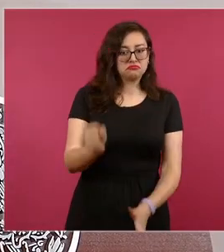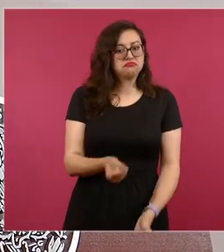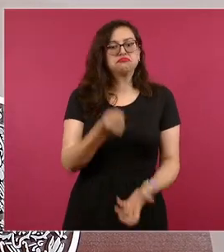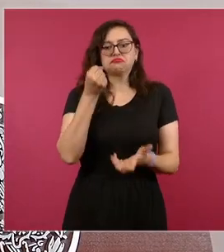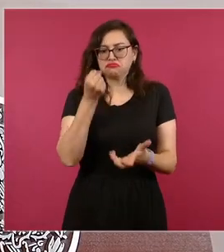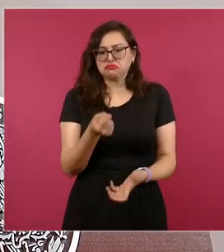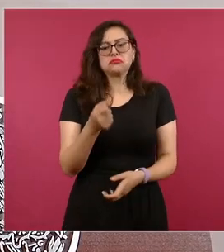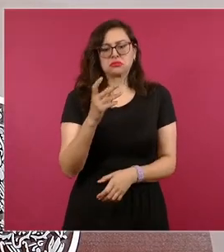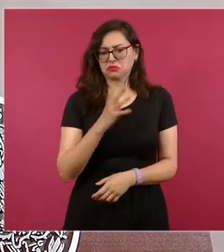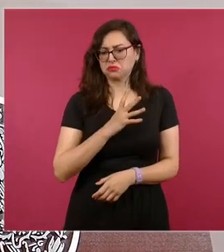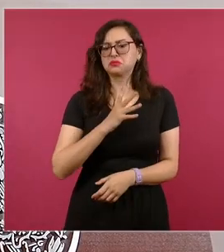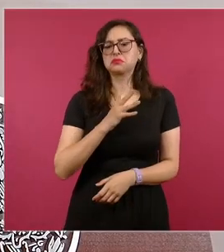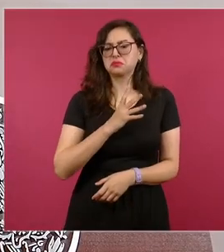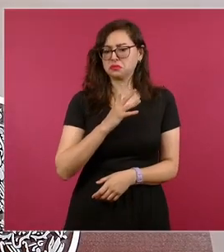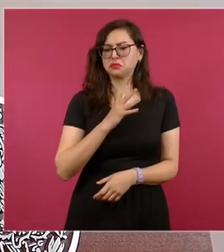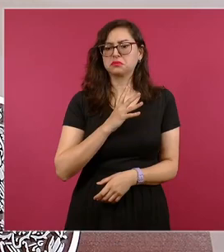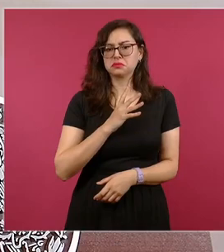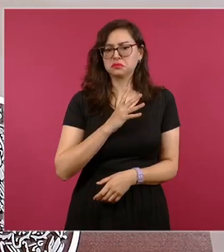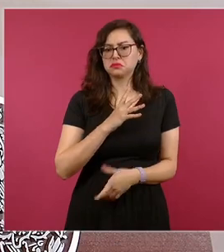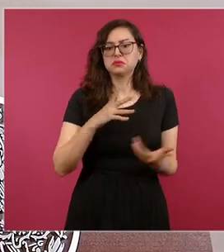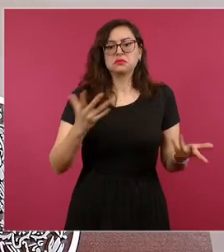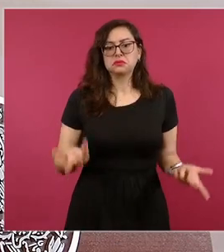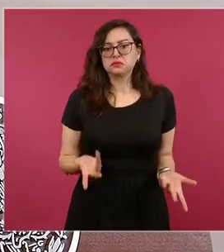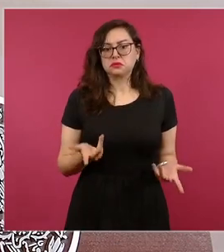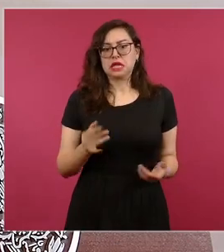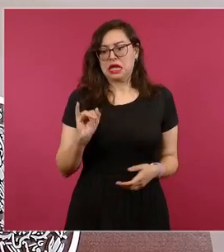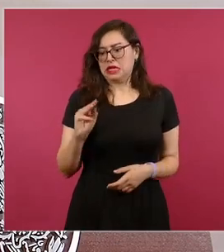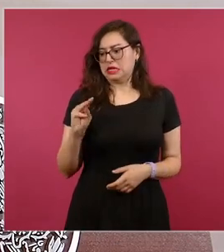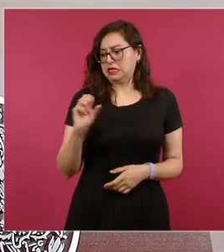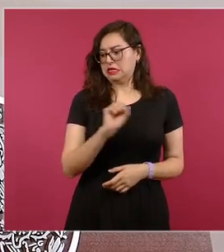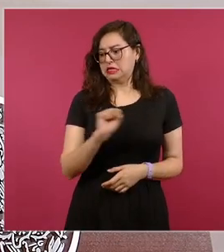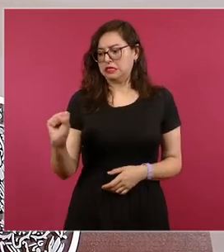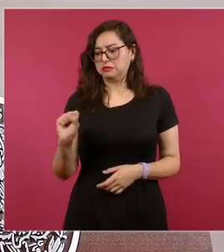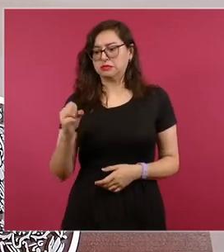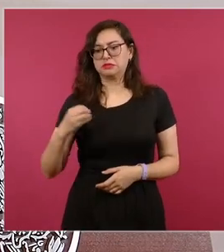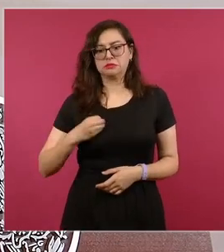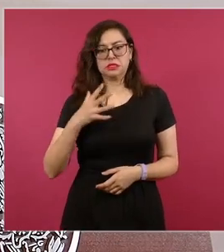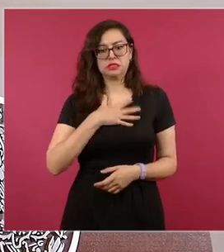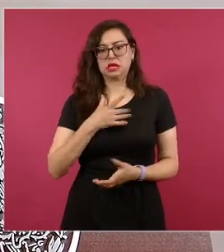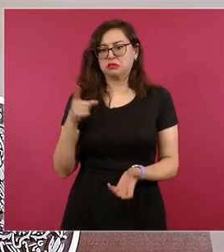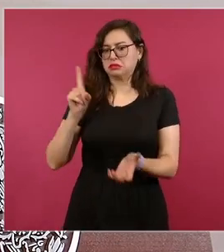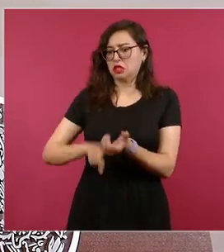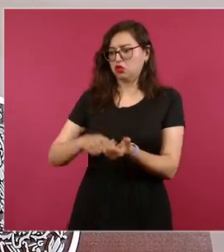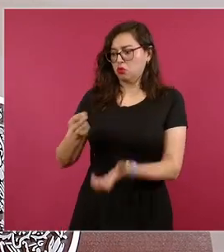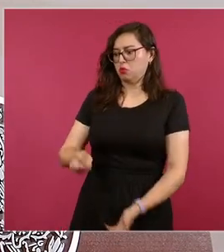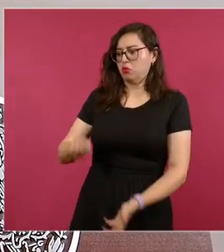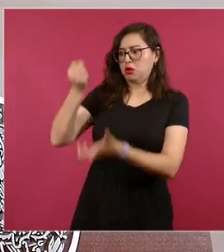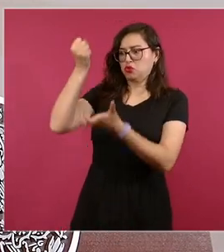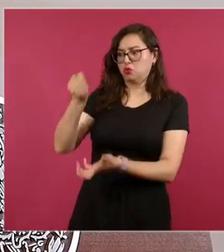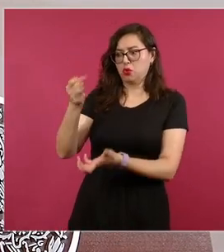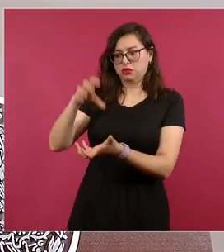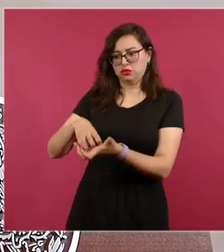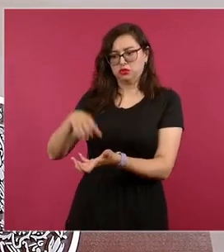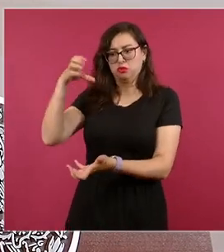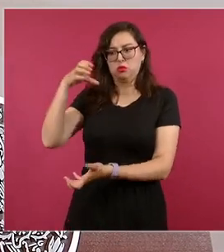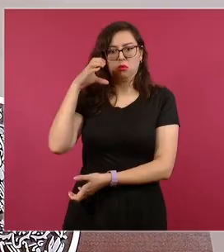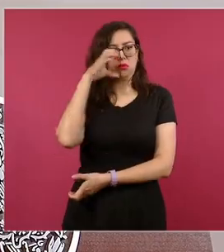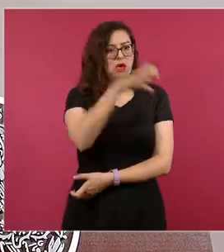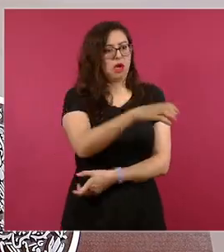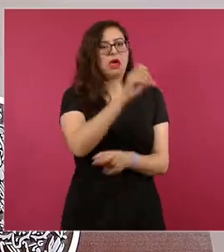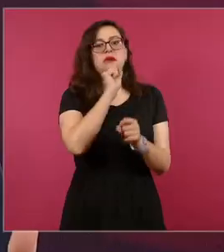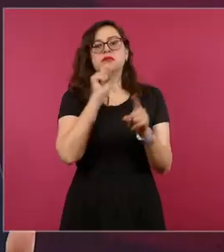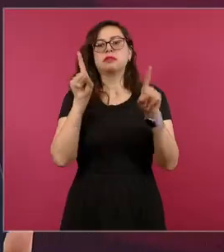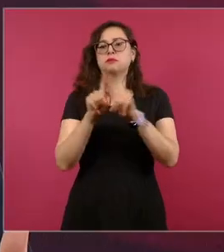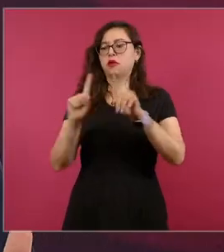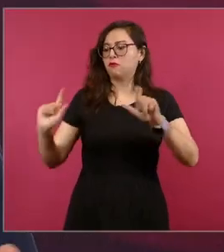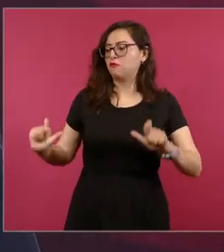mismo el propio presupuesto del IMSS Bienestar, también del Fondo de Salud para el Bienestar, que después